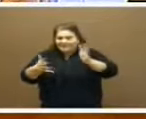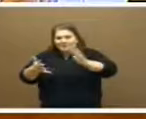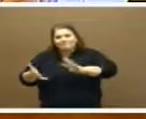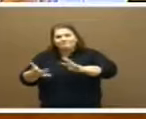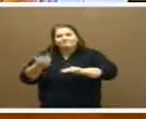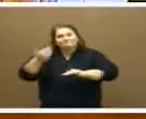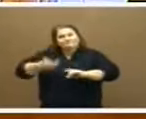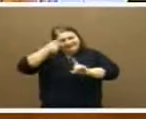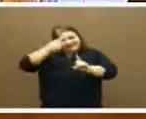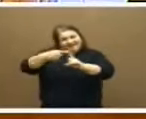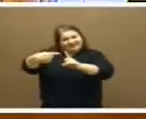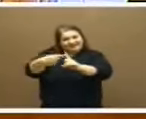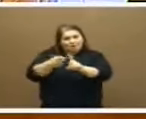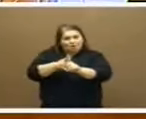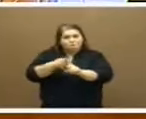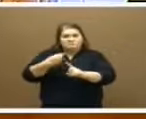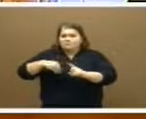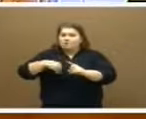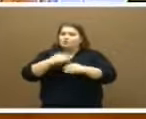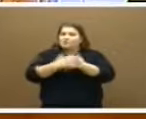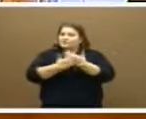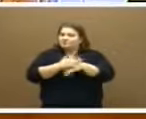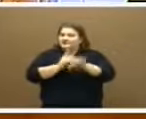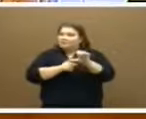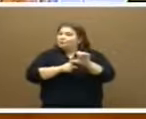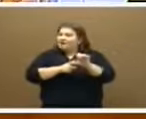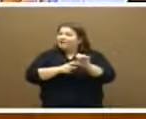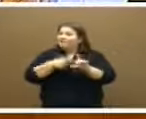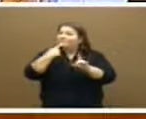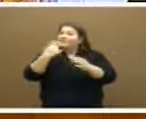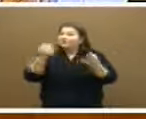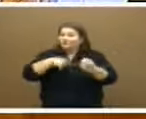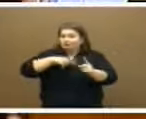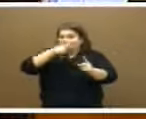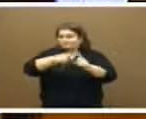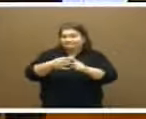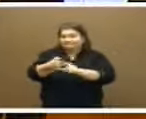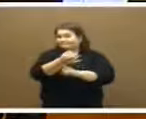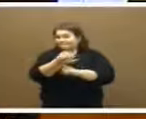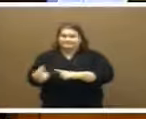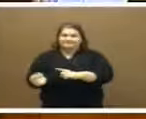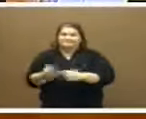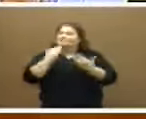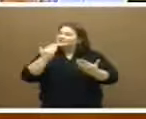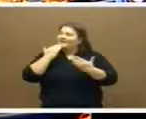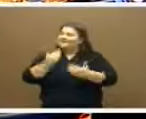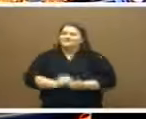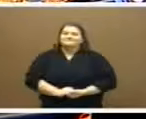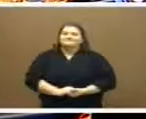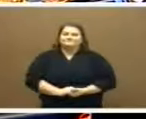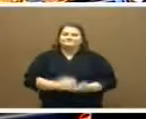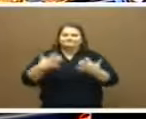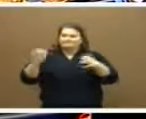indicativos, como decía el otro día el presidente del Gobierno de Extremadura, de que caminamos en la senda correcta. Muchas gracias.